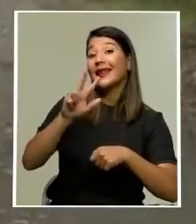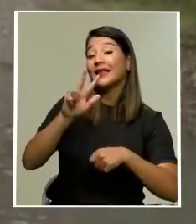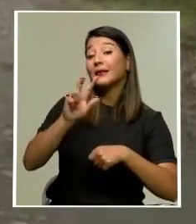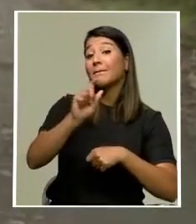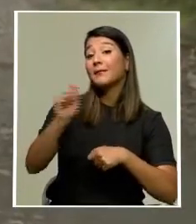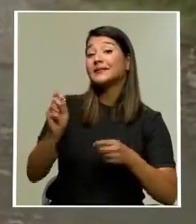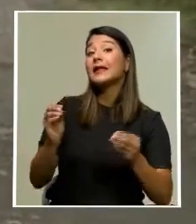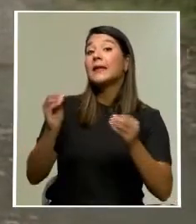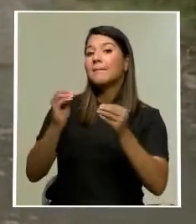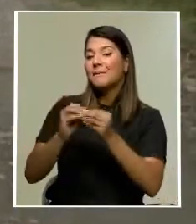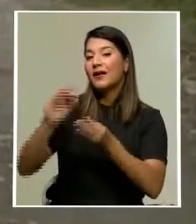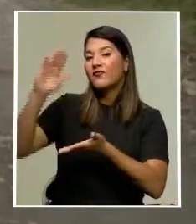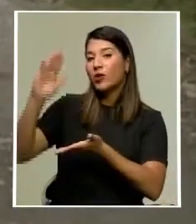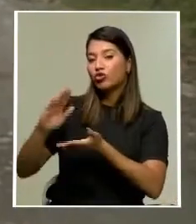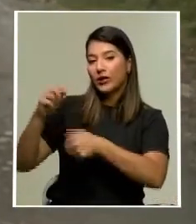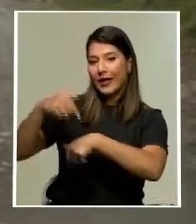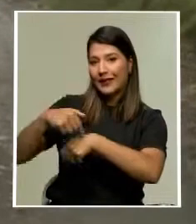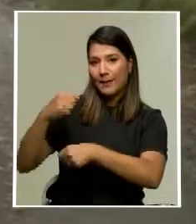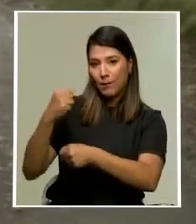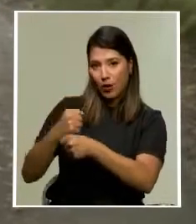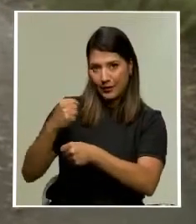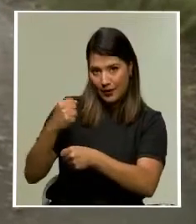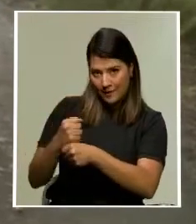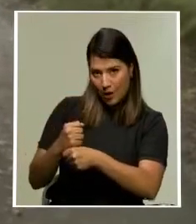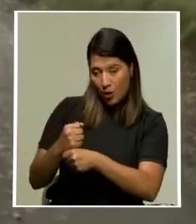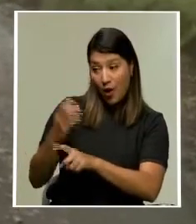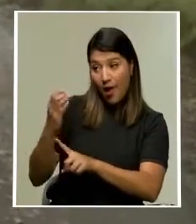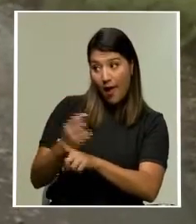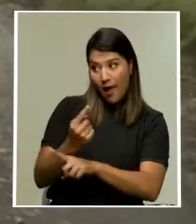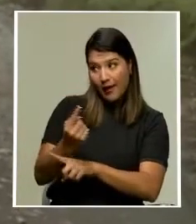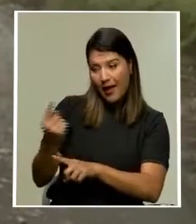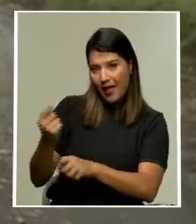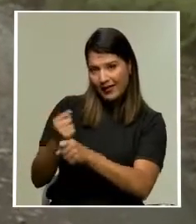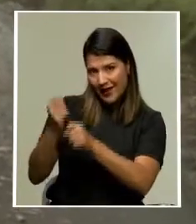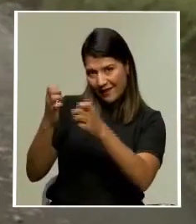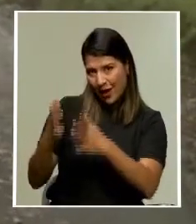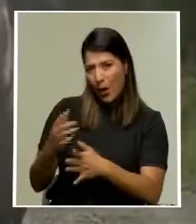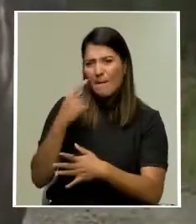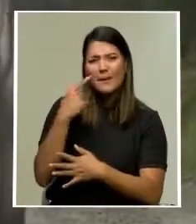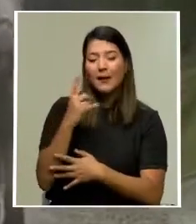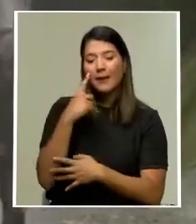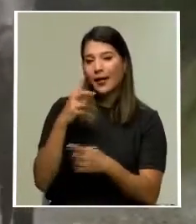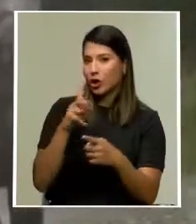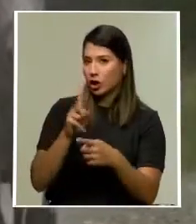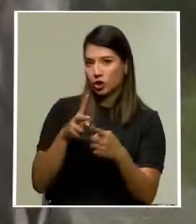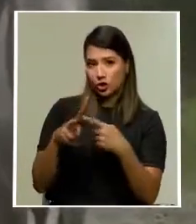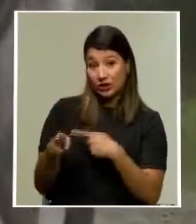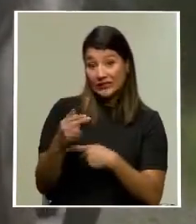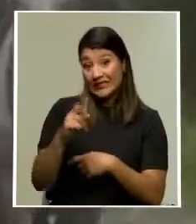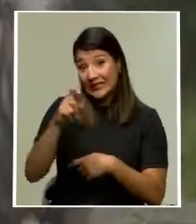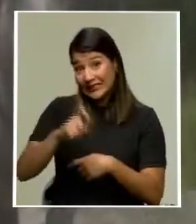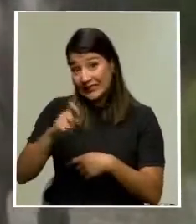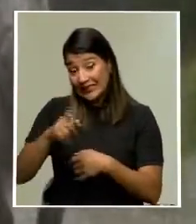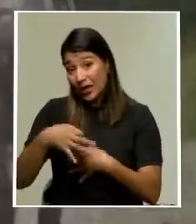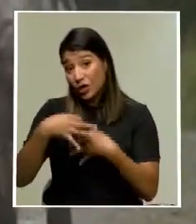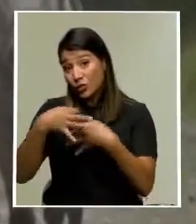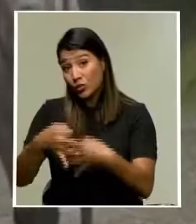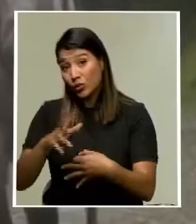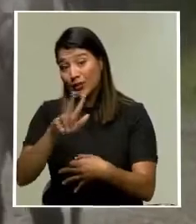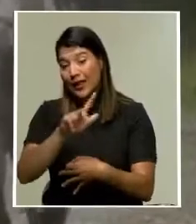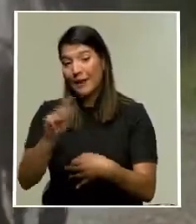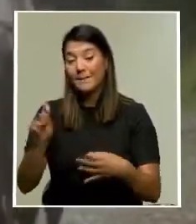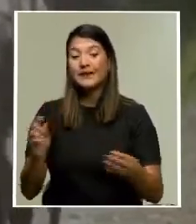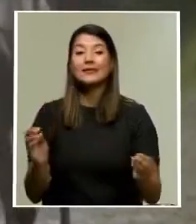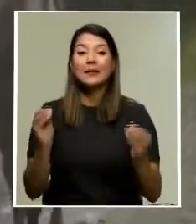a revisar el balance de estas actividades y si es necesario se extendería 3 meses más el permiso de las reducciones de